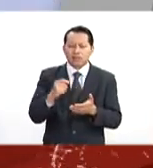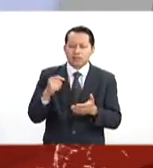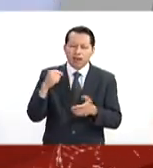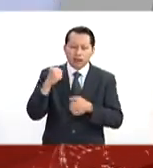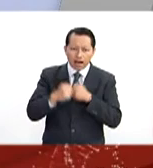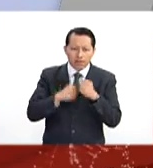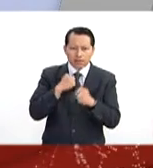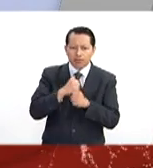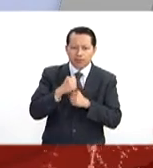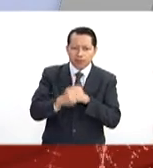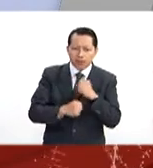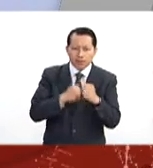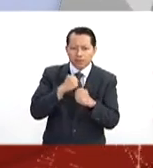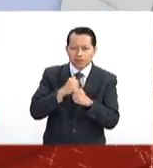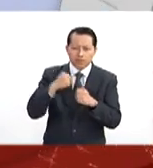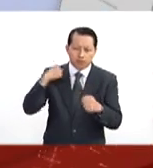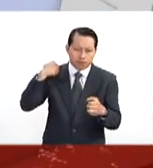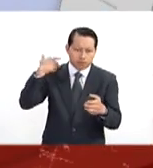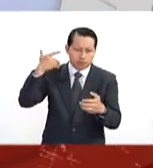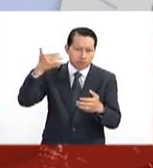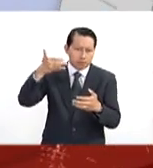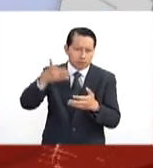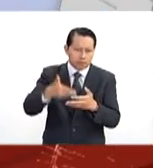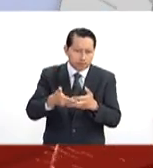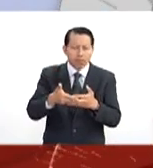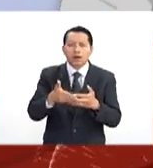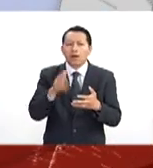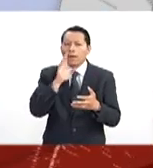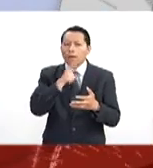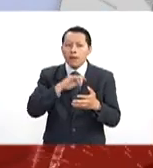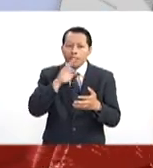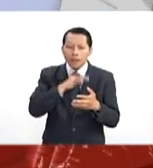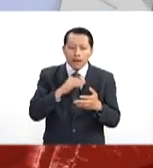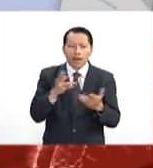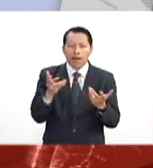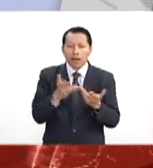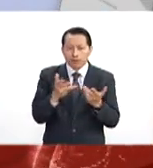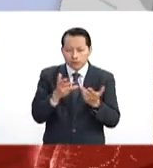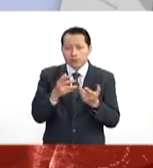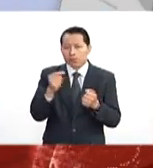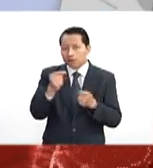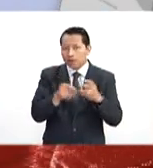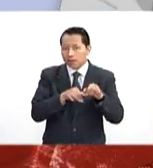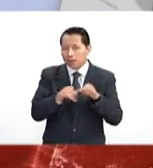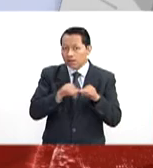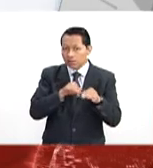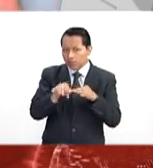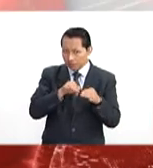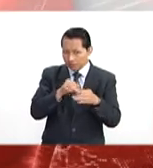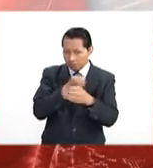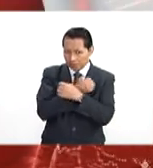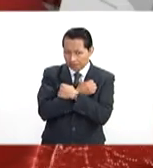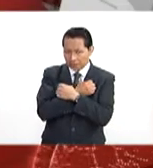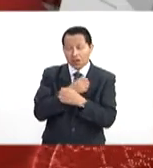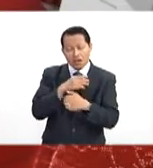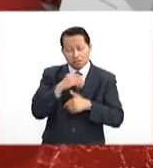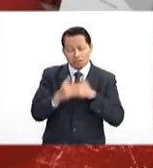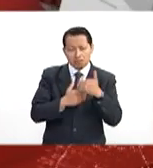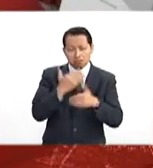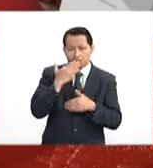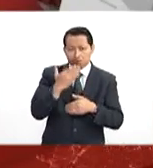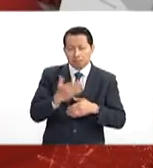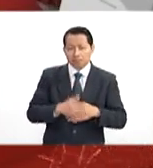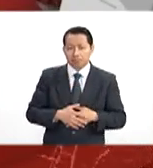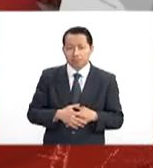de falta de transparencia y de malos manejos de la nómina educativa, y el avance es gigantesco. El